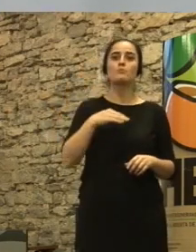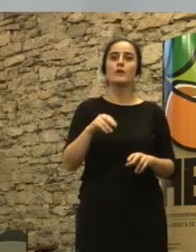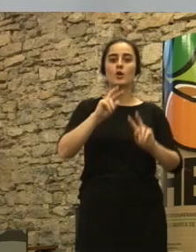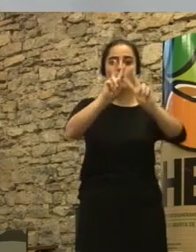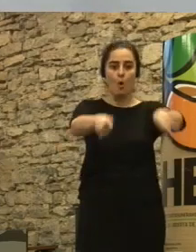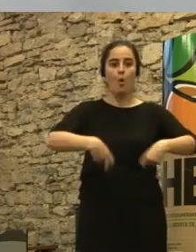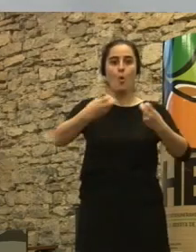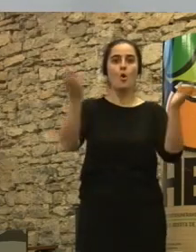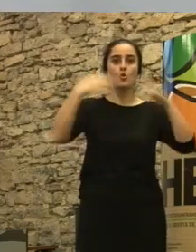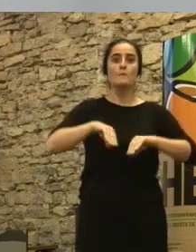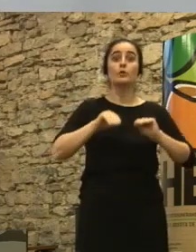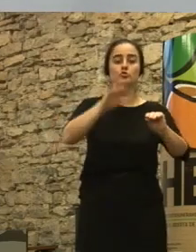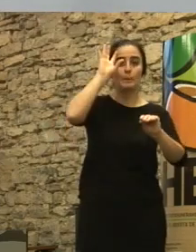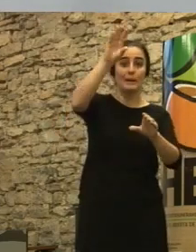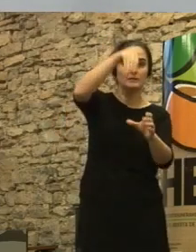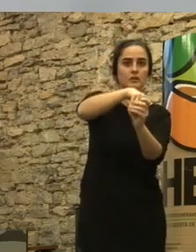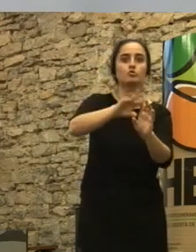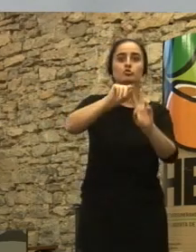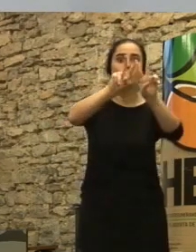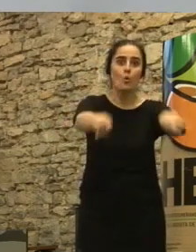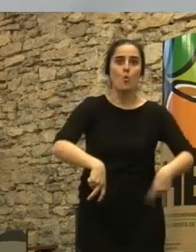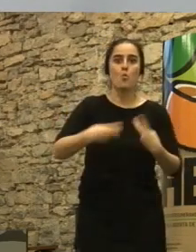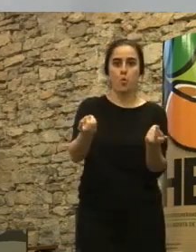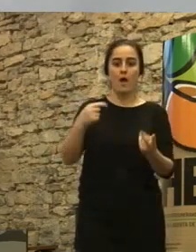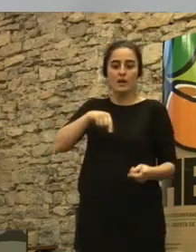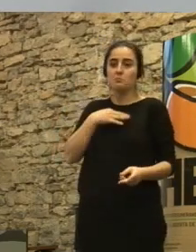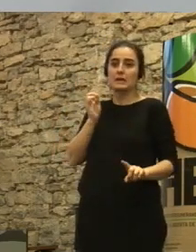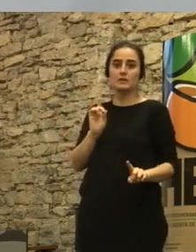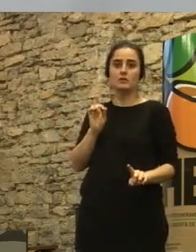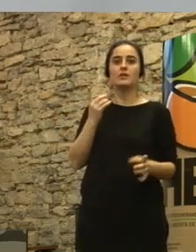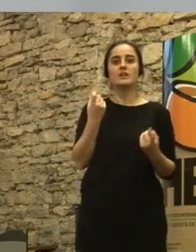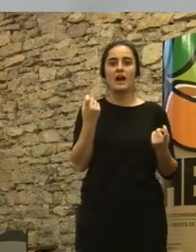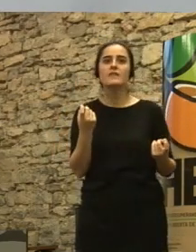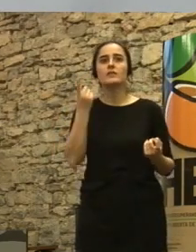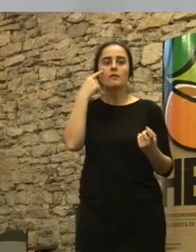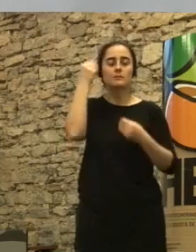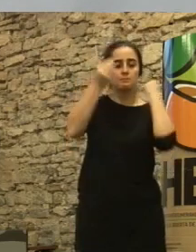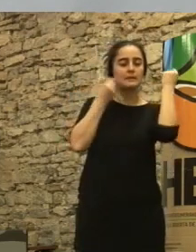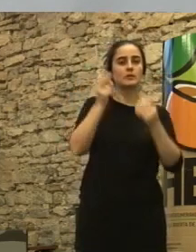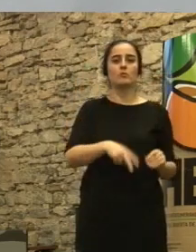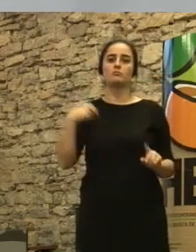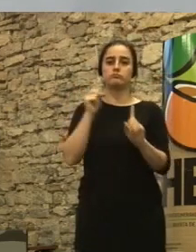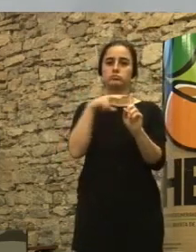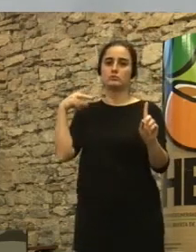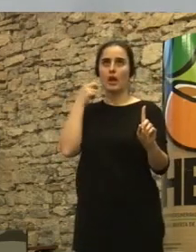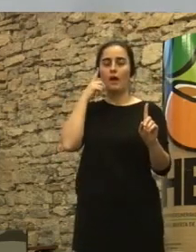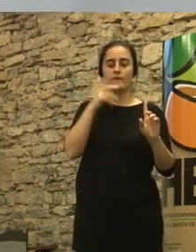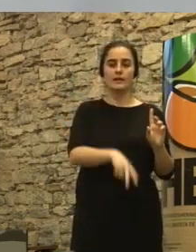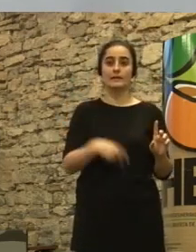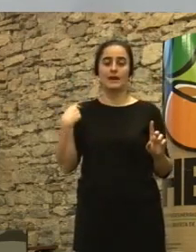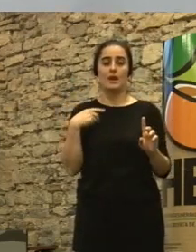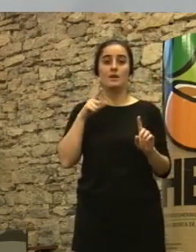es ultra innovador. A lo mejor aquí no lo sería, por tanto hay que hacer una serie de consideraciones. A ese punto se